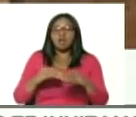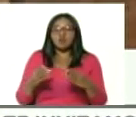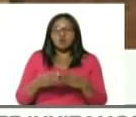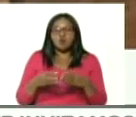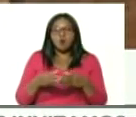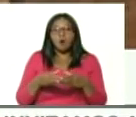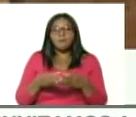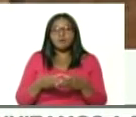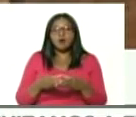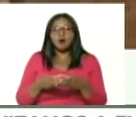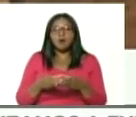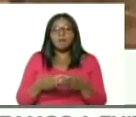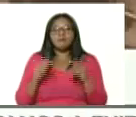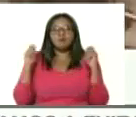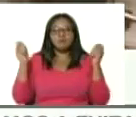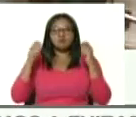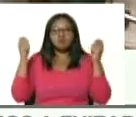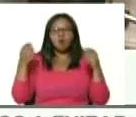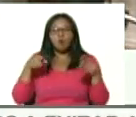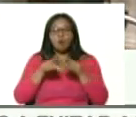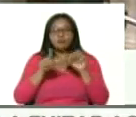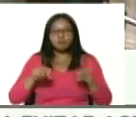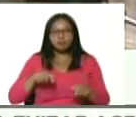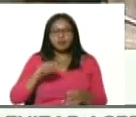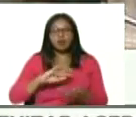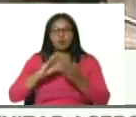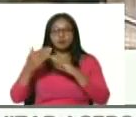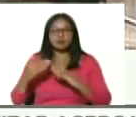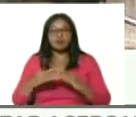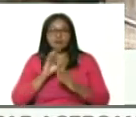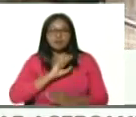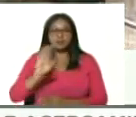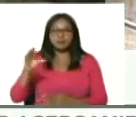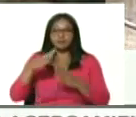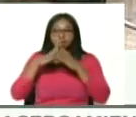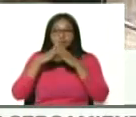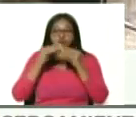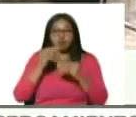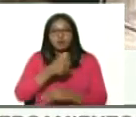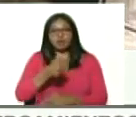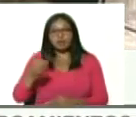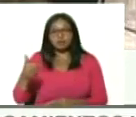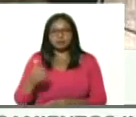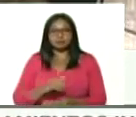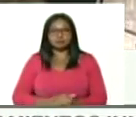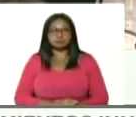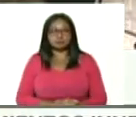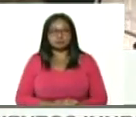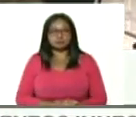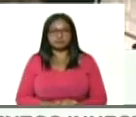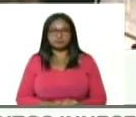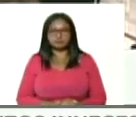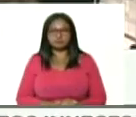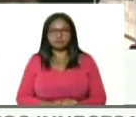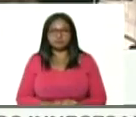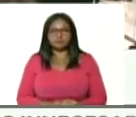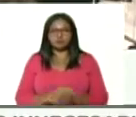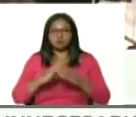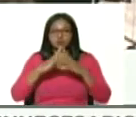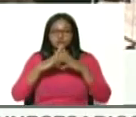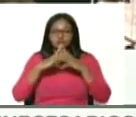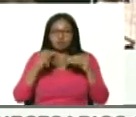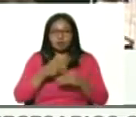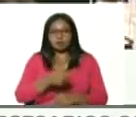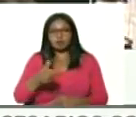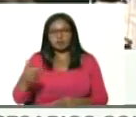promotores de todas las comunas del país, de todos los capítulos. De todos los capítulos,